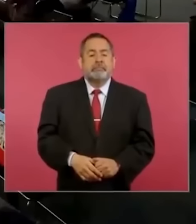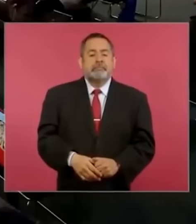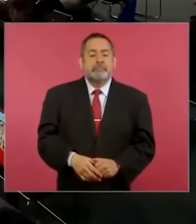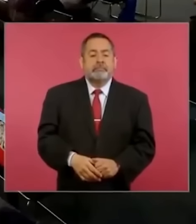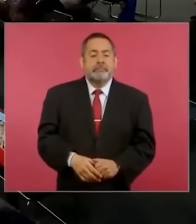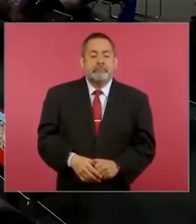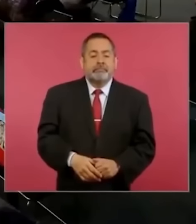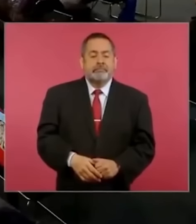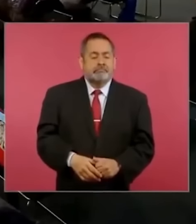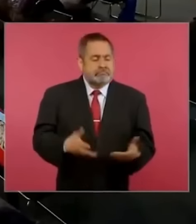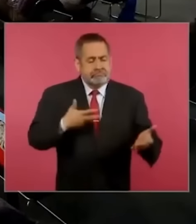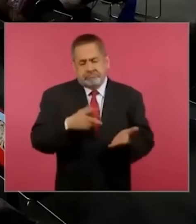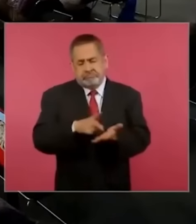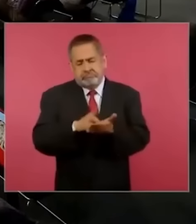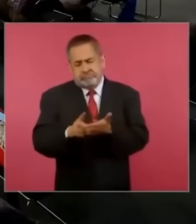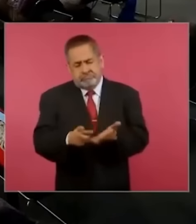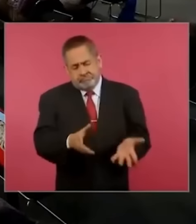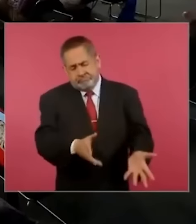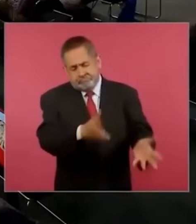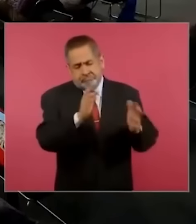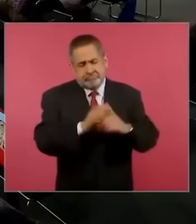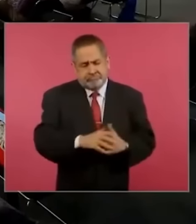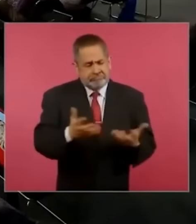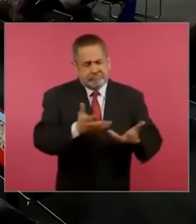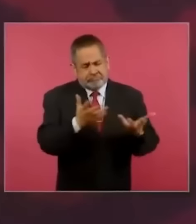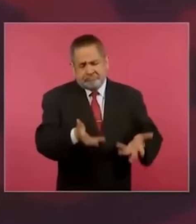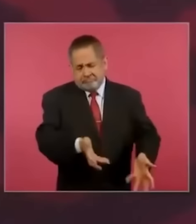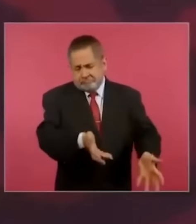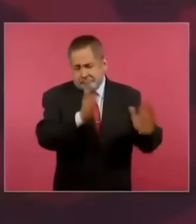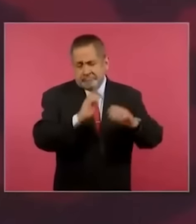Pues tienen derecho a hacerlo.